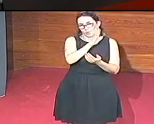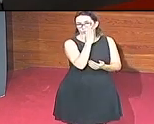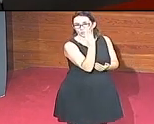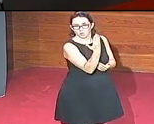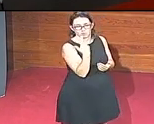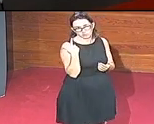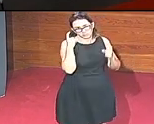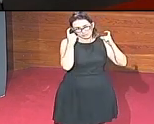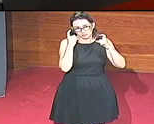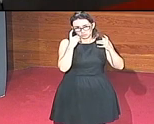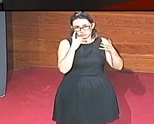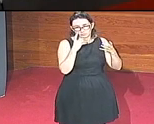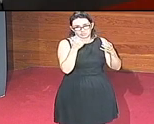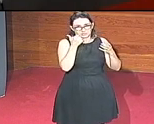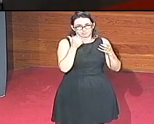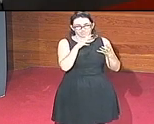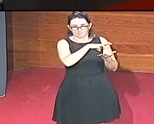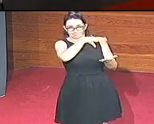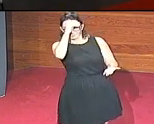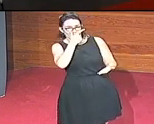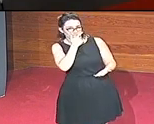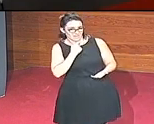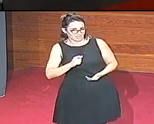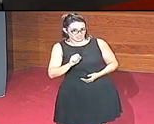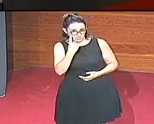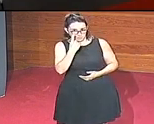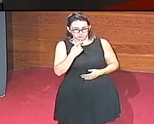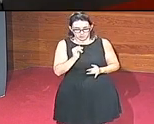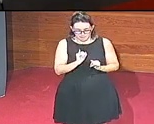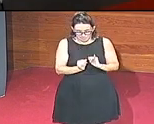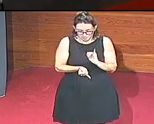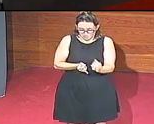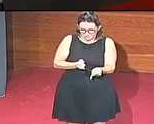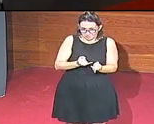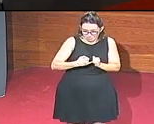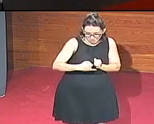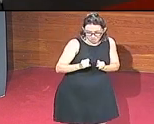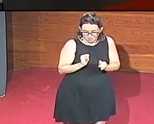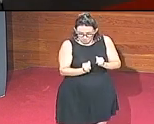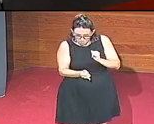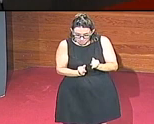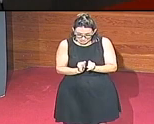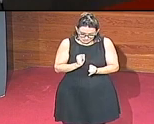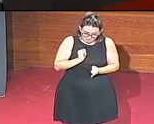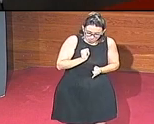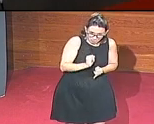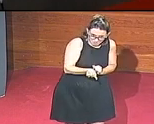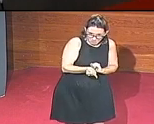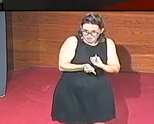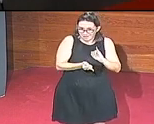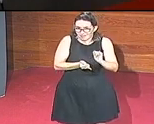posible entonces marcas las líneas de pisada cuáles son las fases de la zancada muy bien el